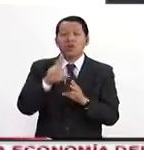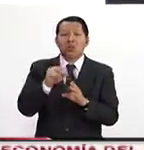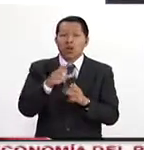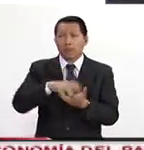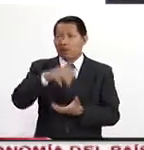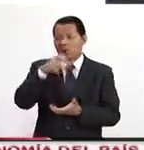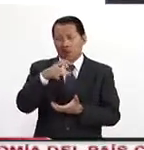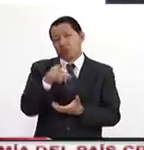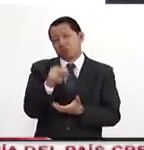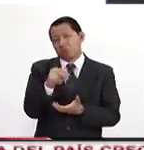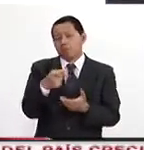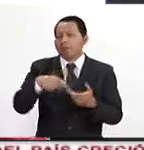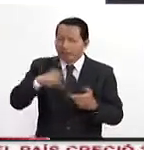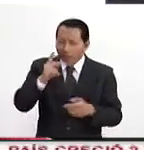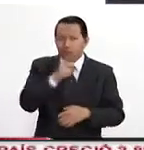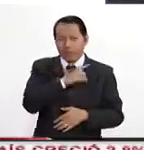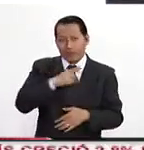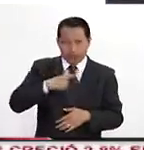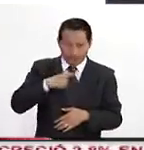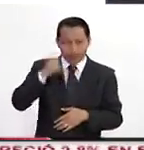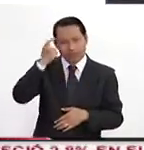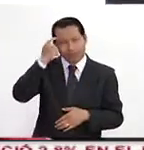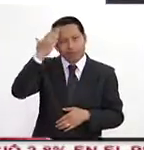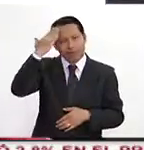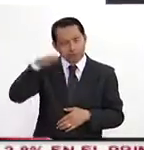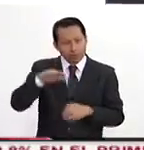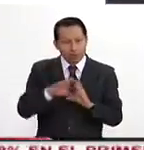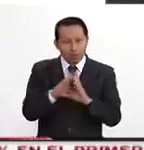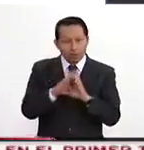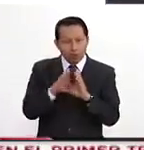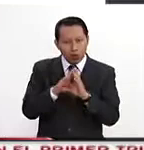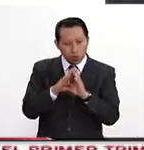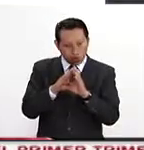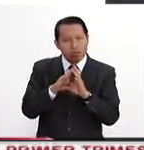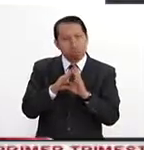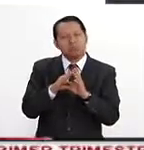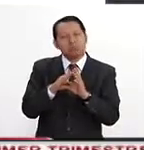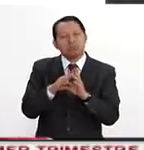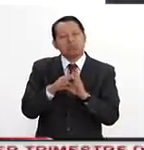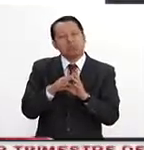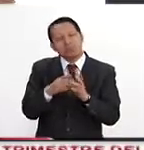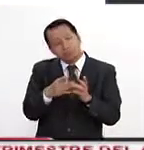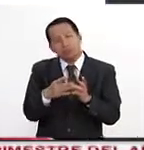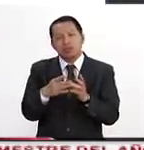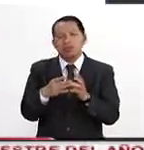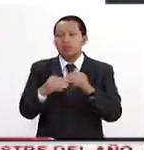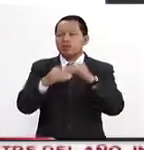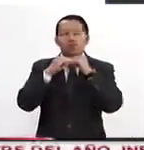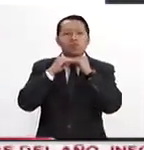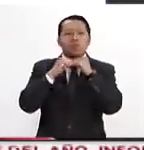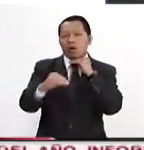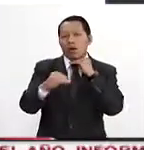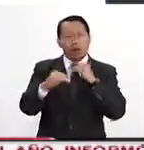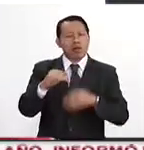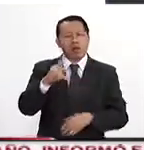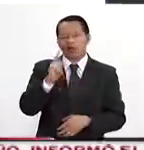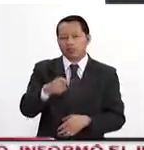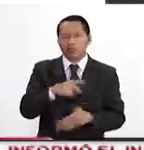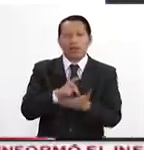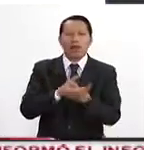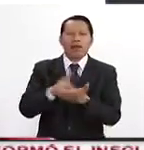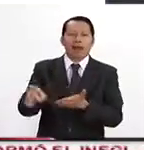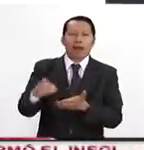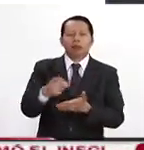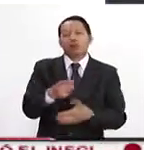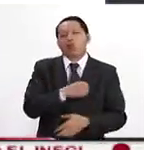de la mayoría pero que debemos estar conscientes de pues de qué tienen igual que cualquier otro ciudadano derechos obligaciones